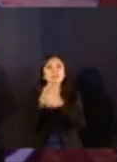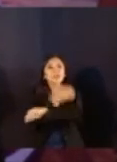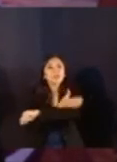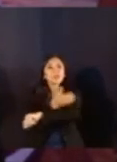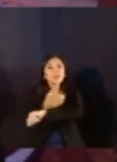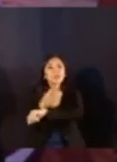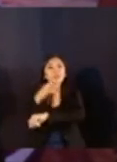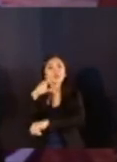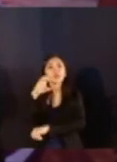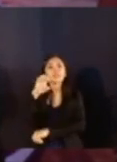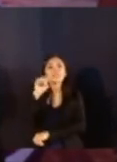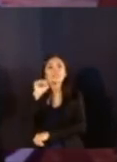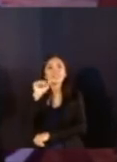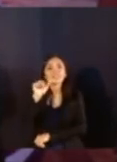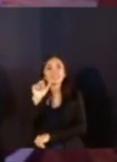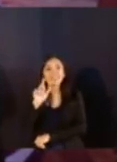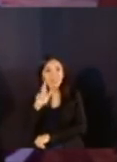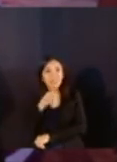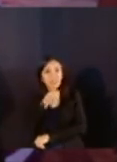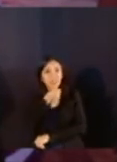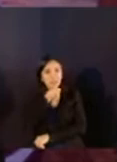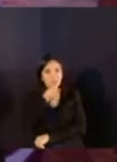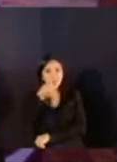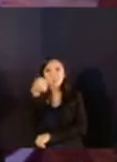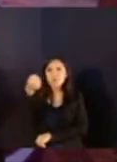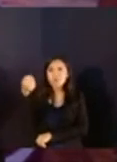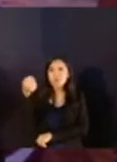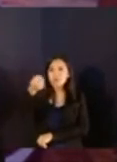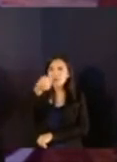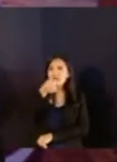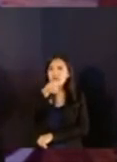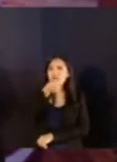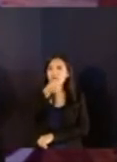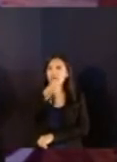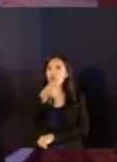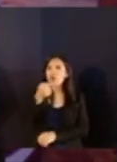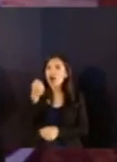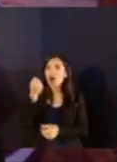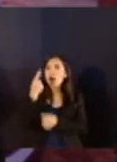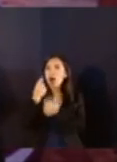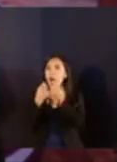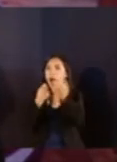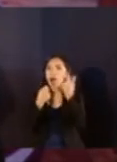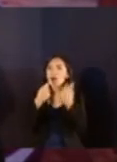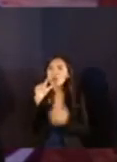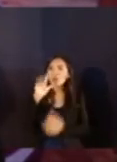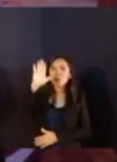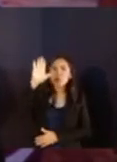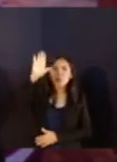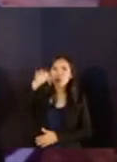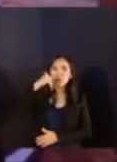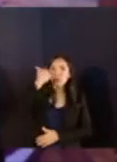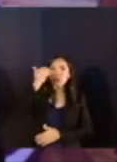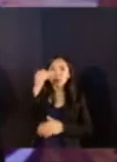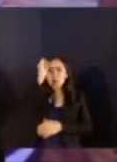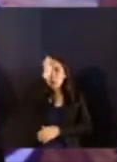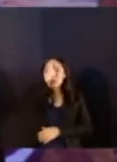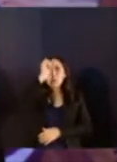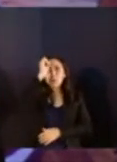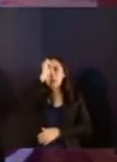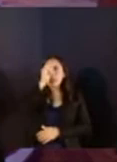micrófono. No alcanzo a ver si hay alguna mano levantada que quiera compartir con nosotros.